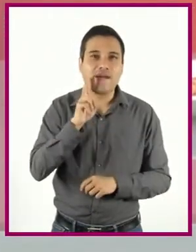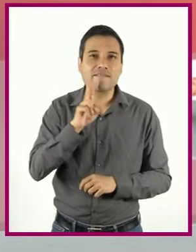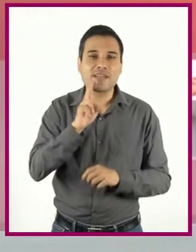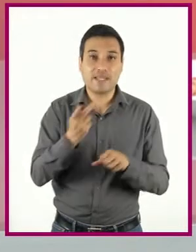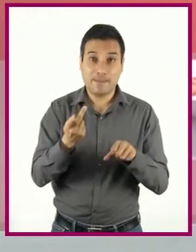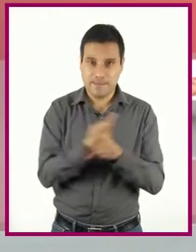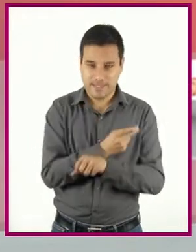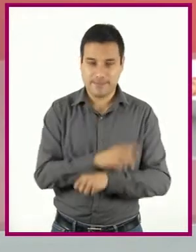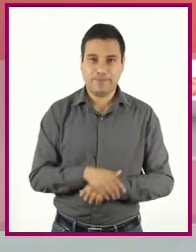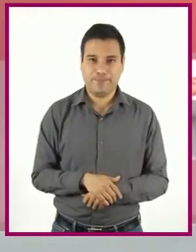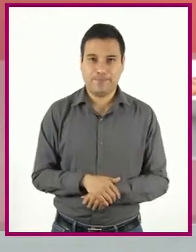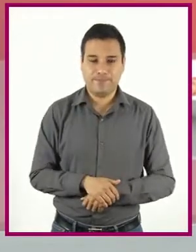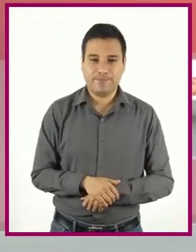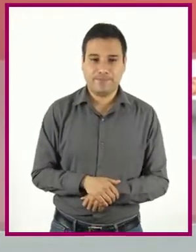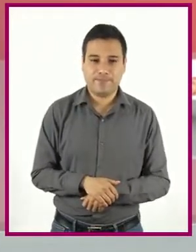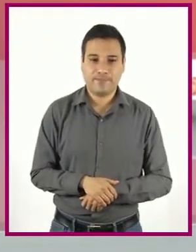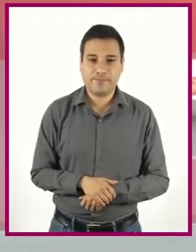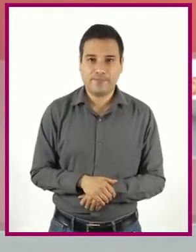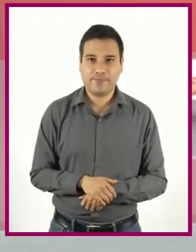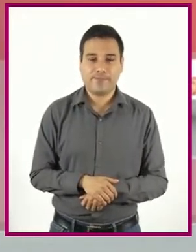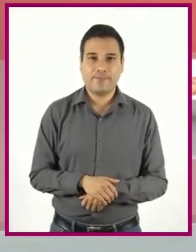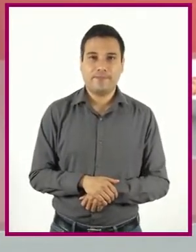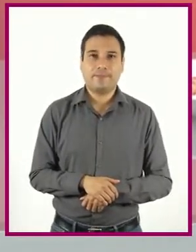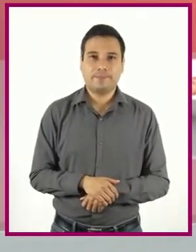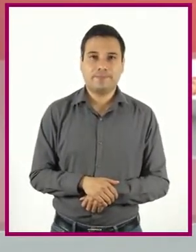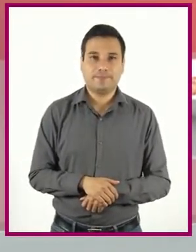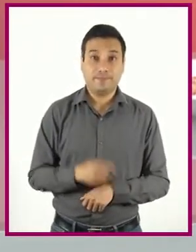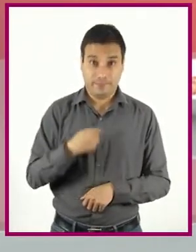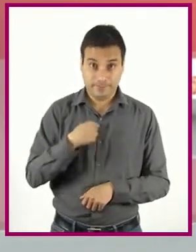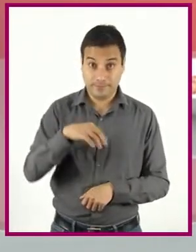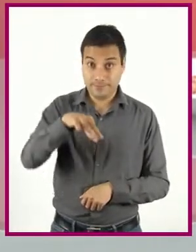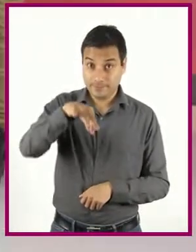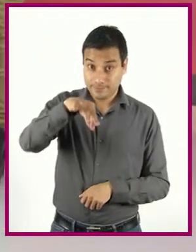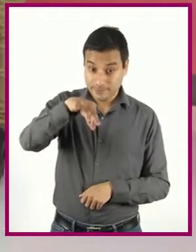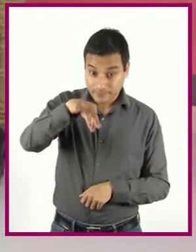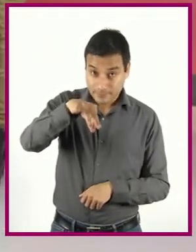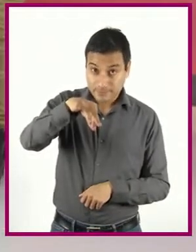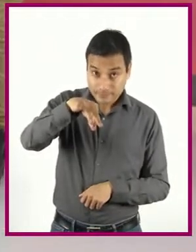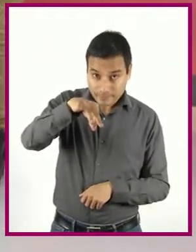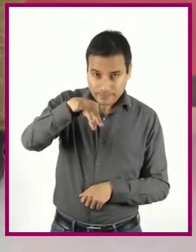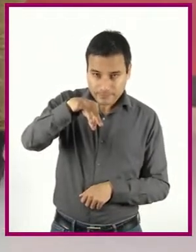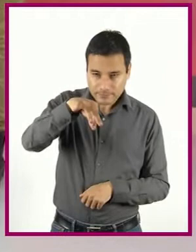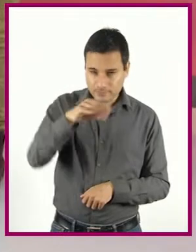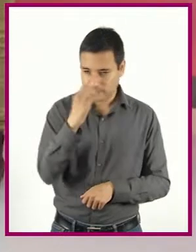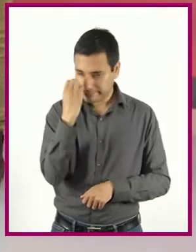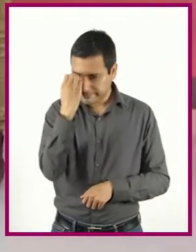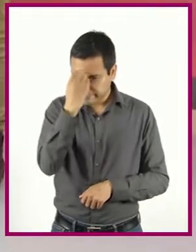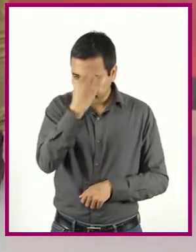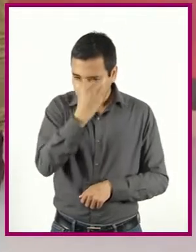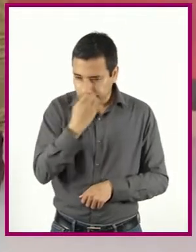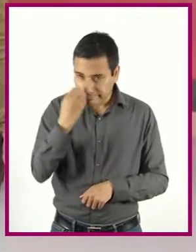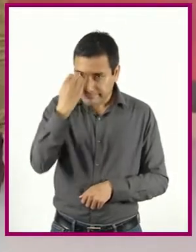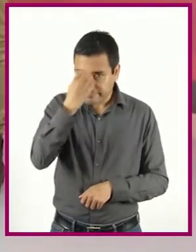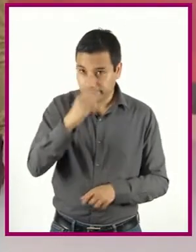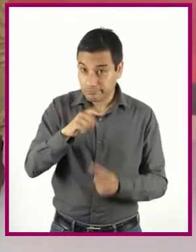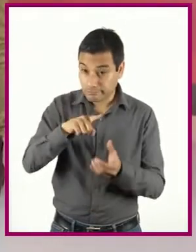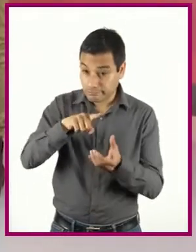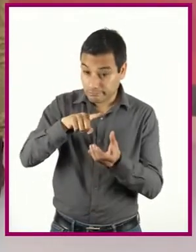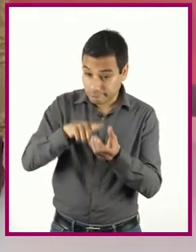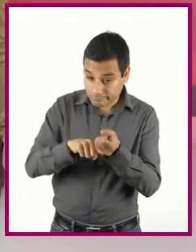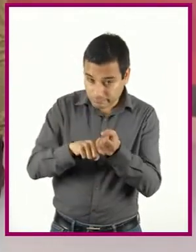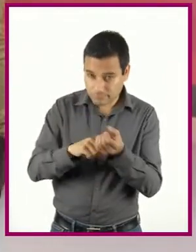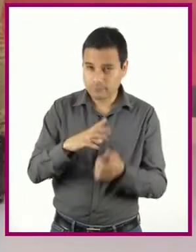almidón, nos servirá para comparar y determinar si el producto a analizar está o no